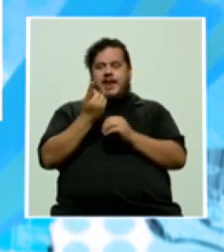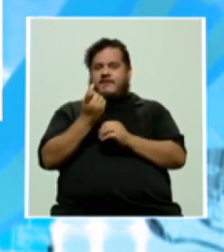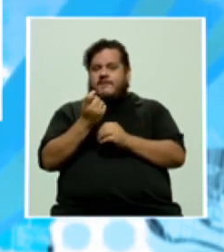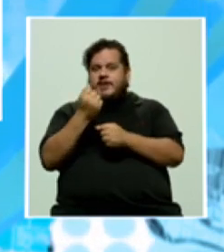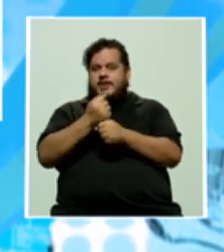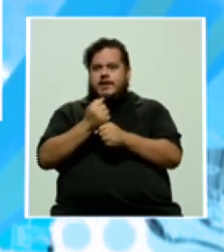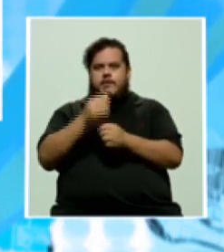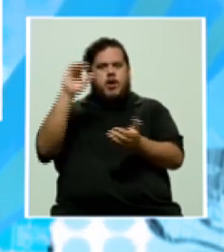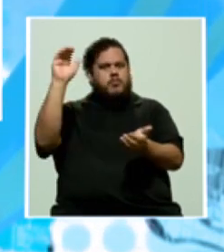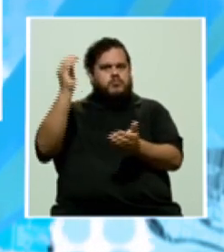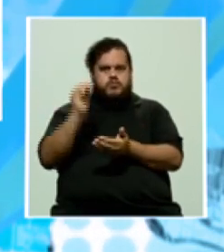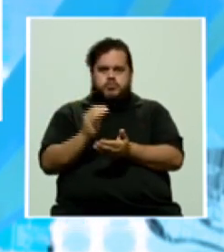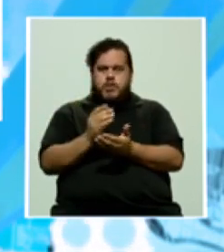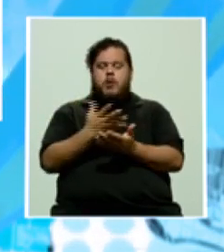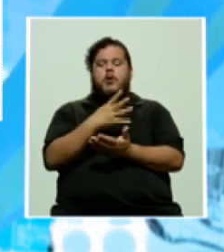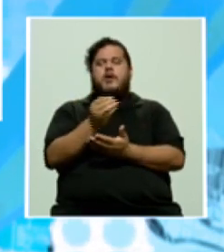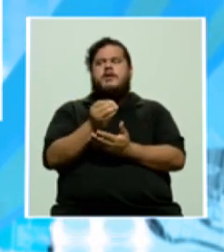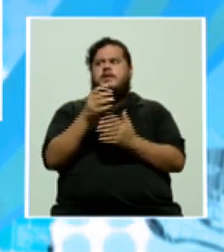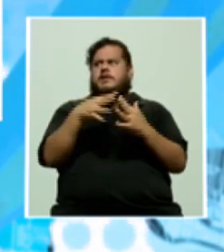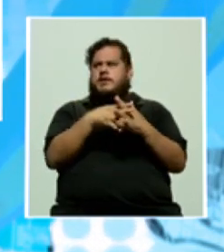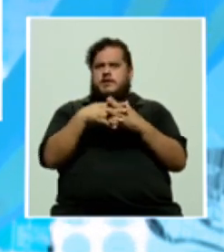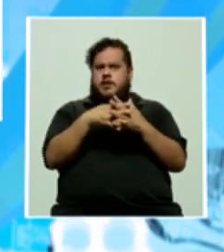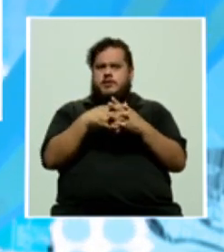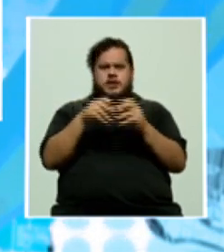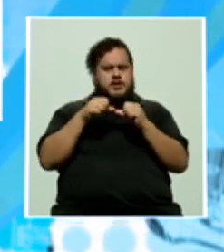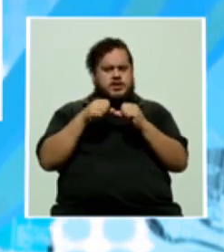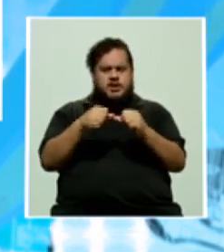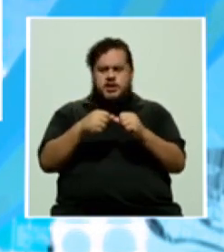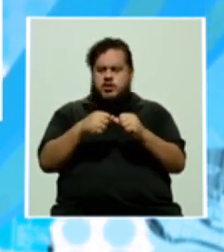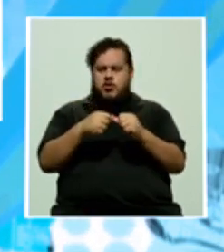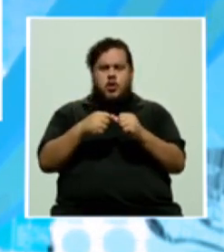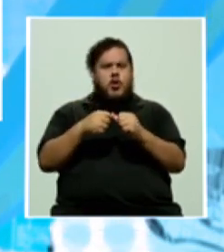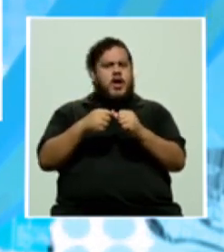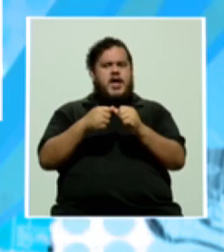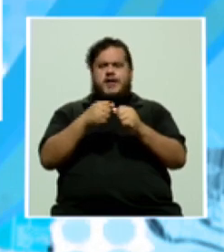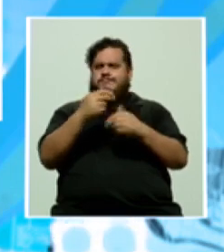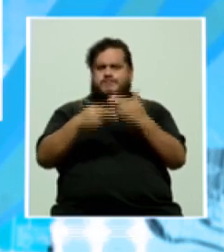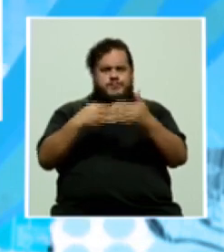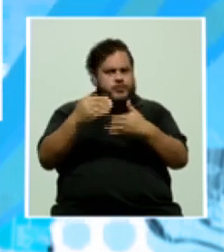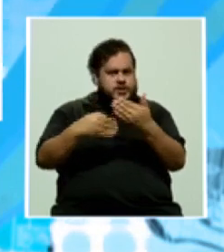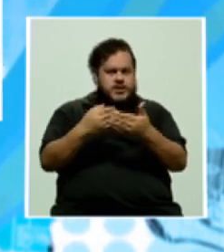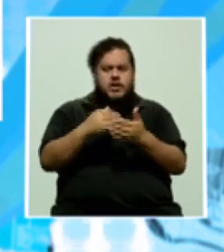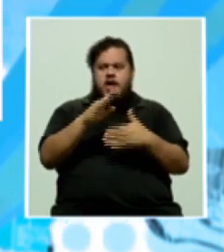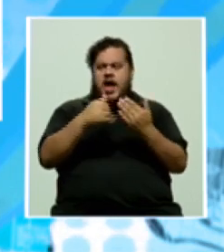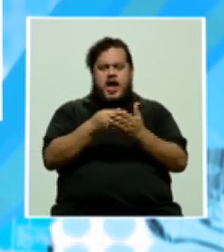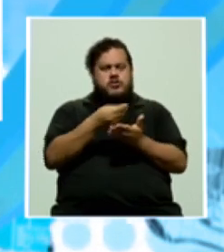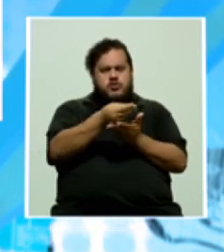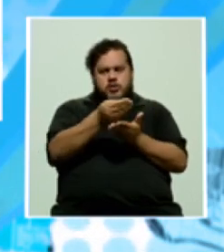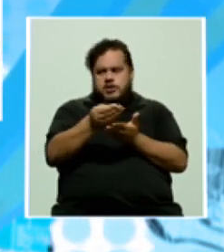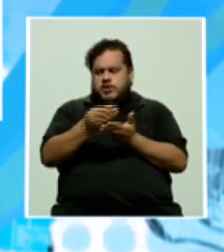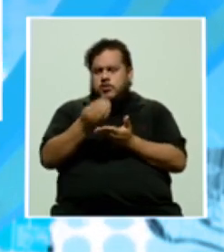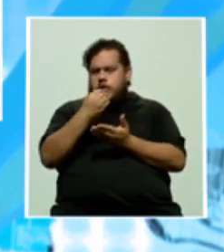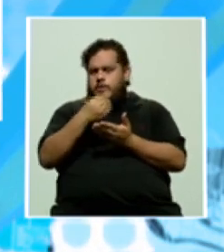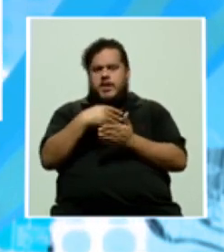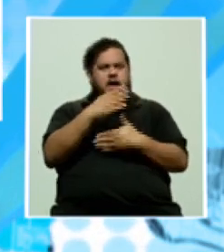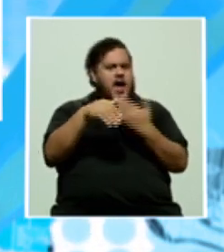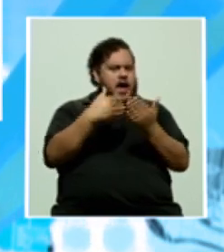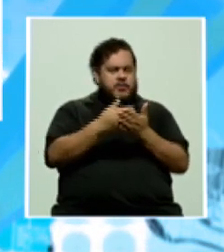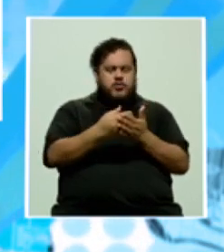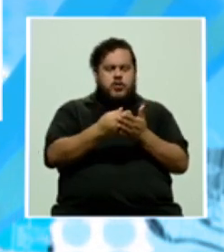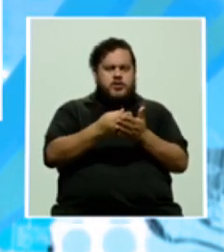bajó. Estados Unidos siguió progresando, a todo mundo se le dio comida, a todo mundo se le comenzó a vacunar